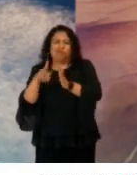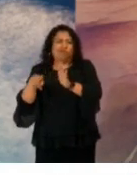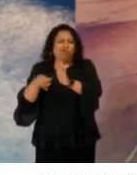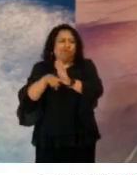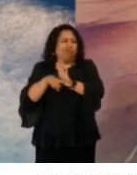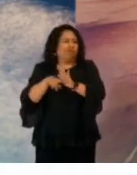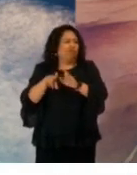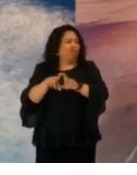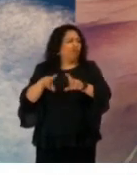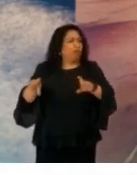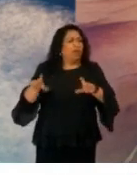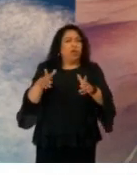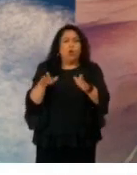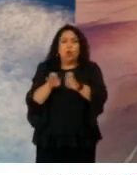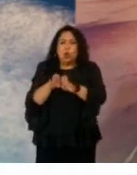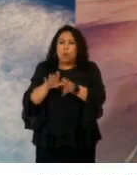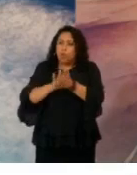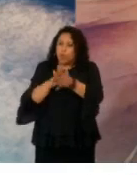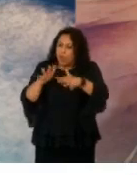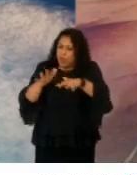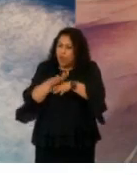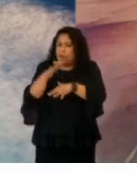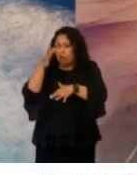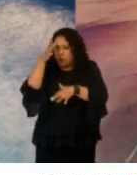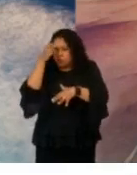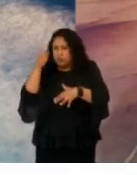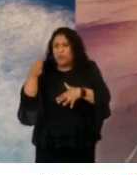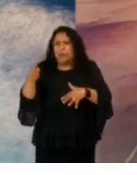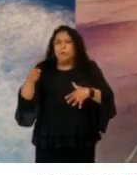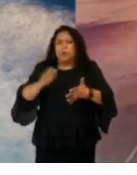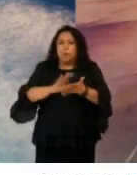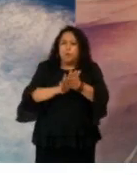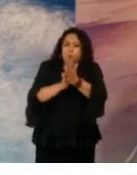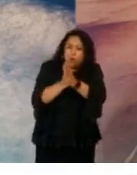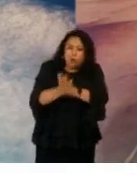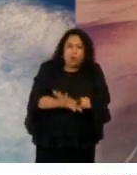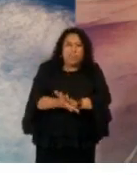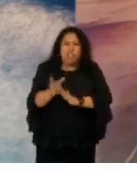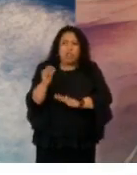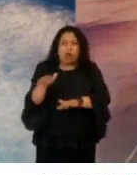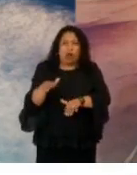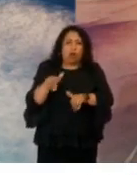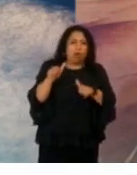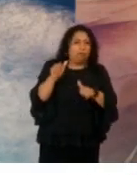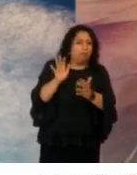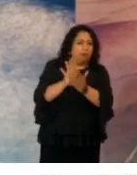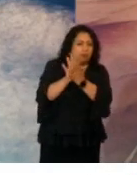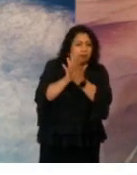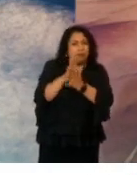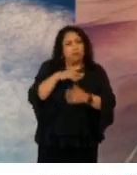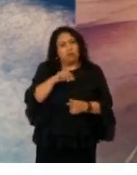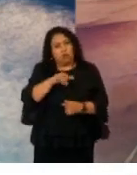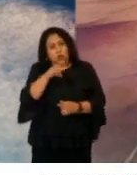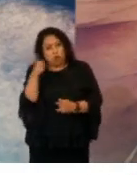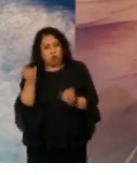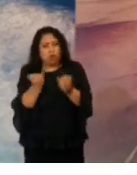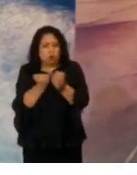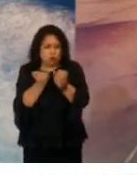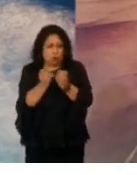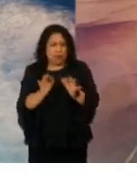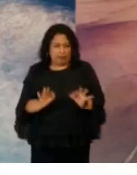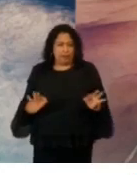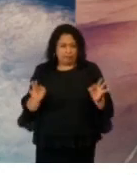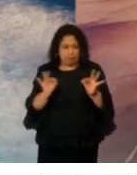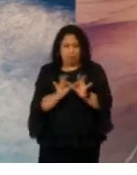Entonces, ¿cómo dotarla de un significado movilizador y no inhibitorio? Y el otro que me parece también